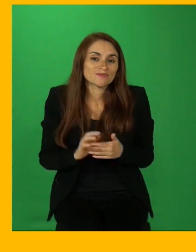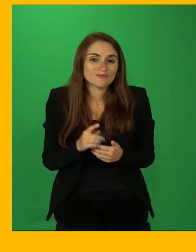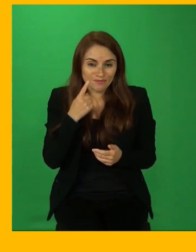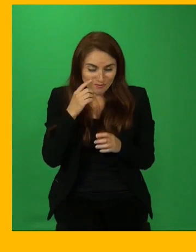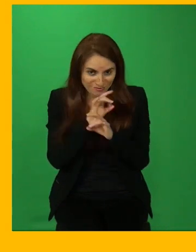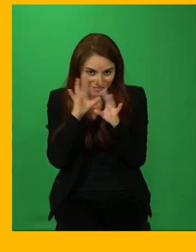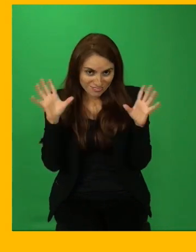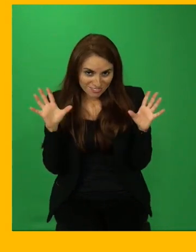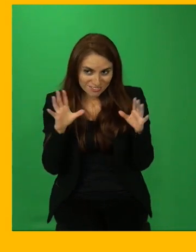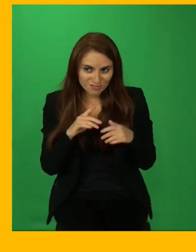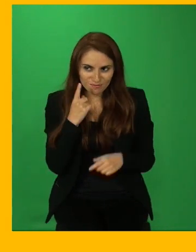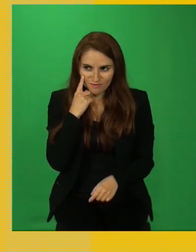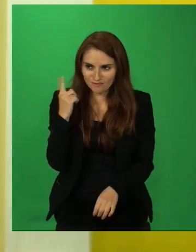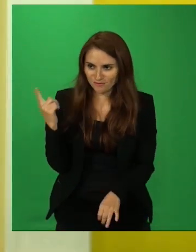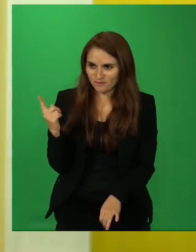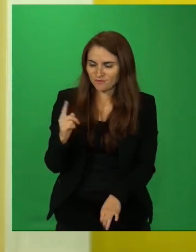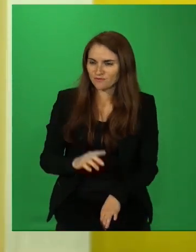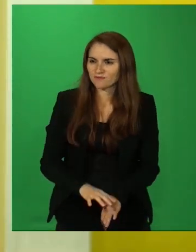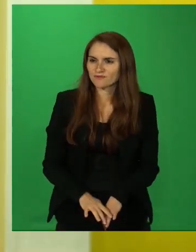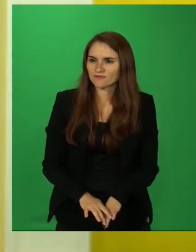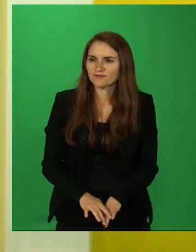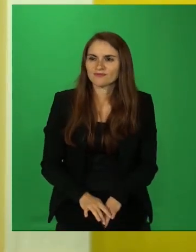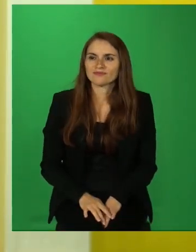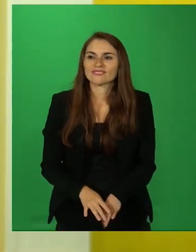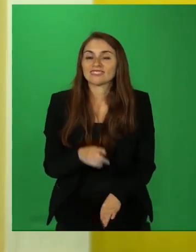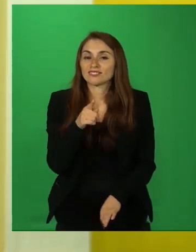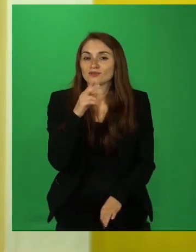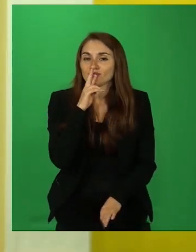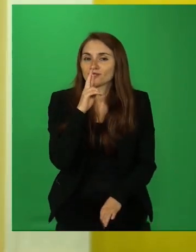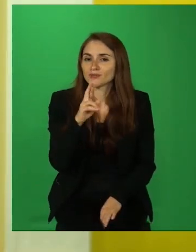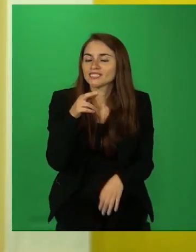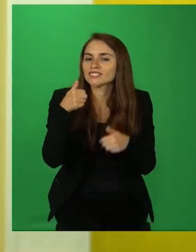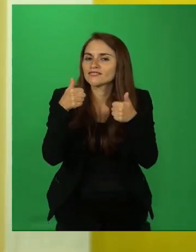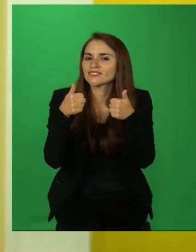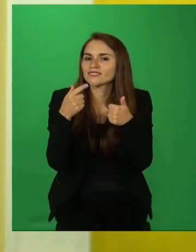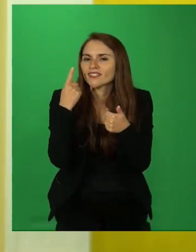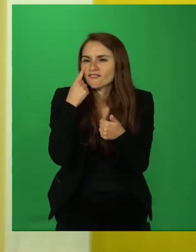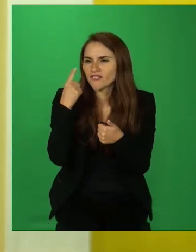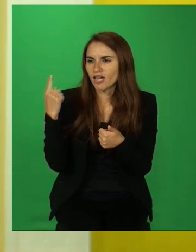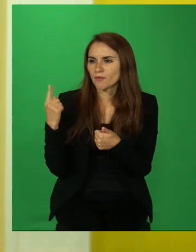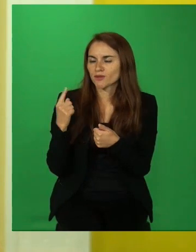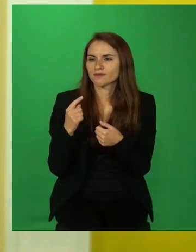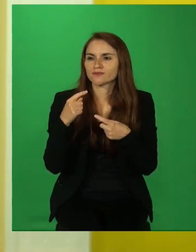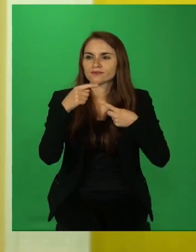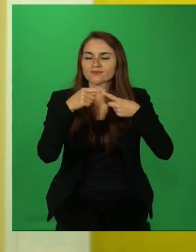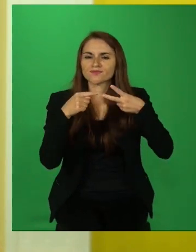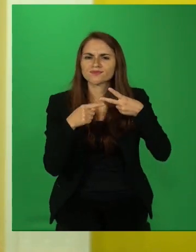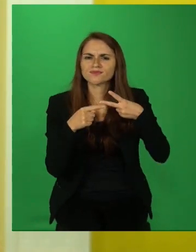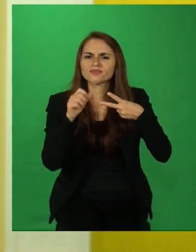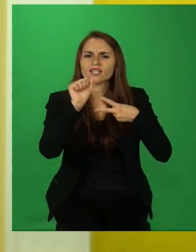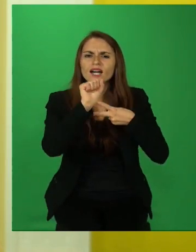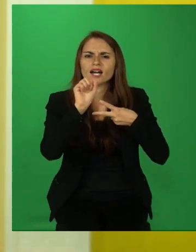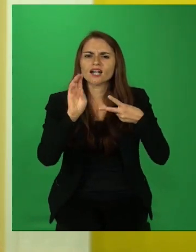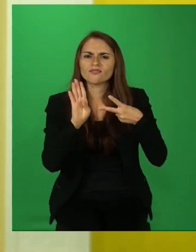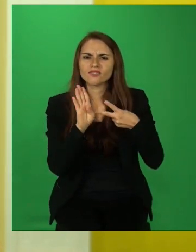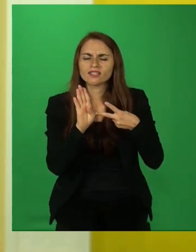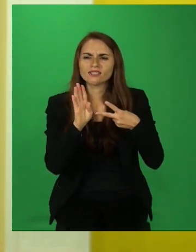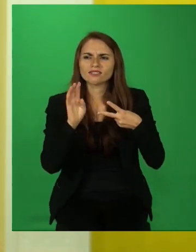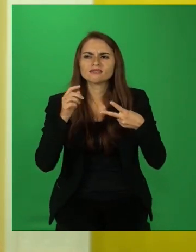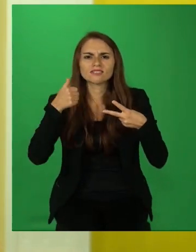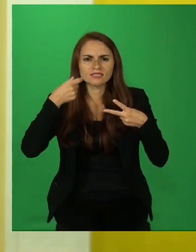veamos entonces si lo que estás respondiendo en casa es correcto cuál de las dos alternativas es